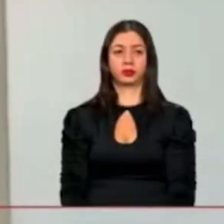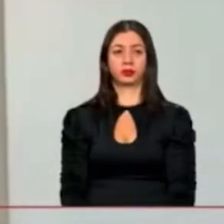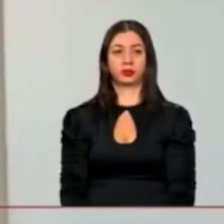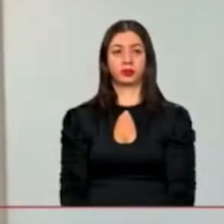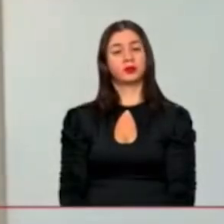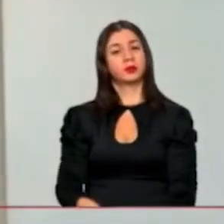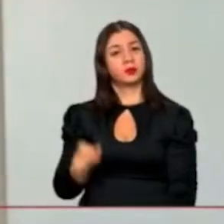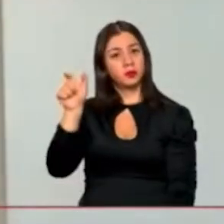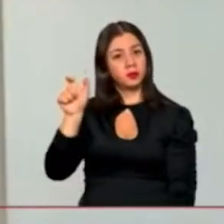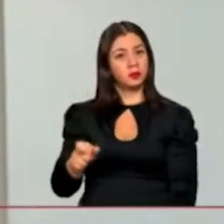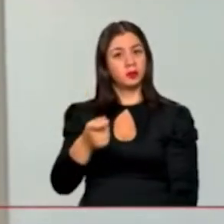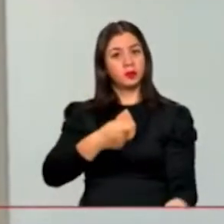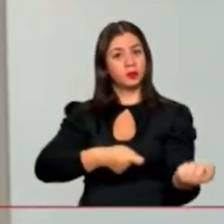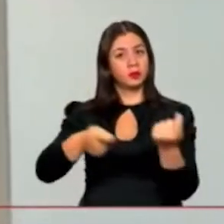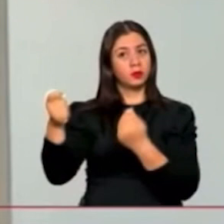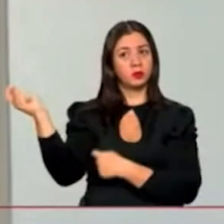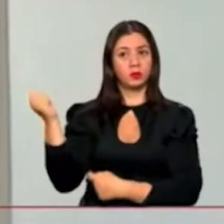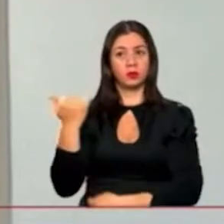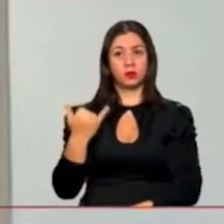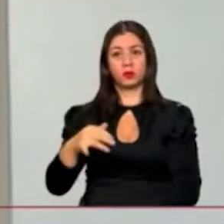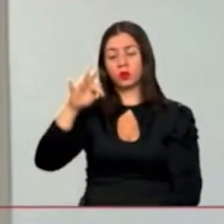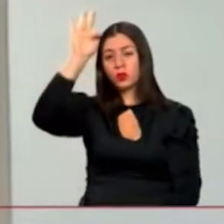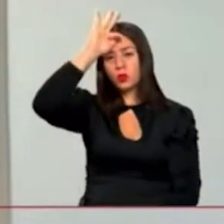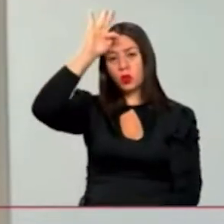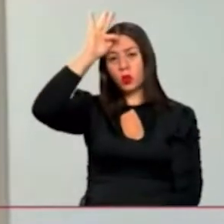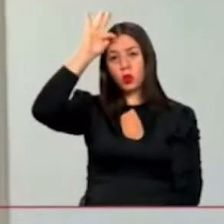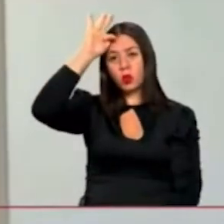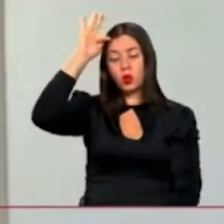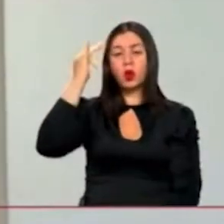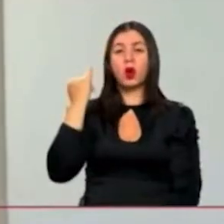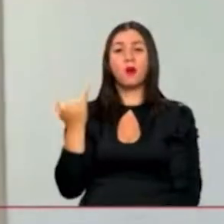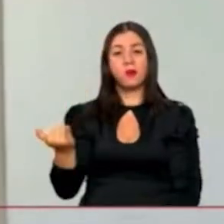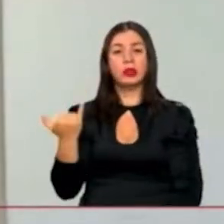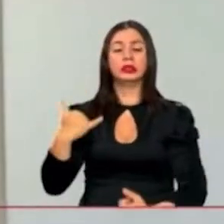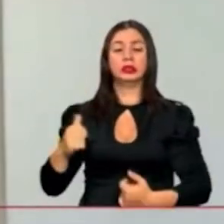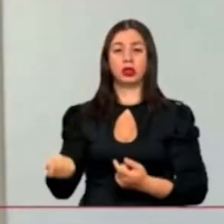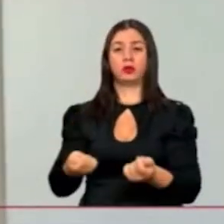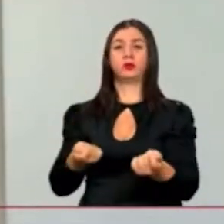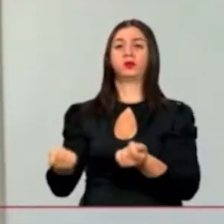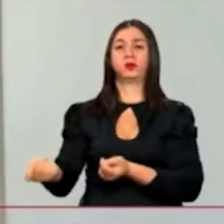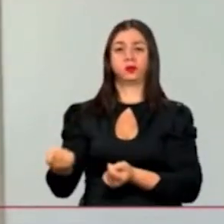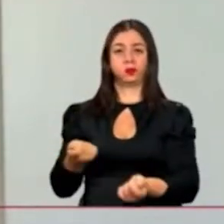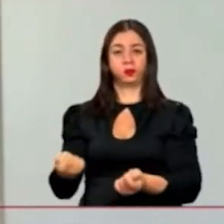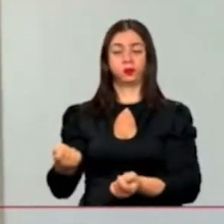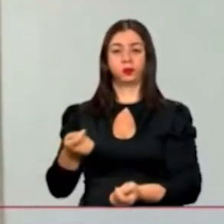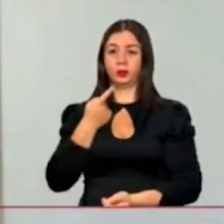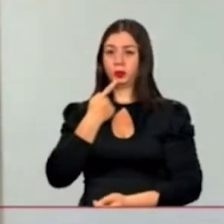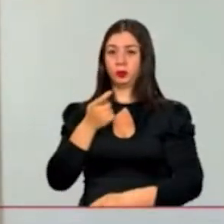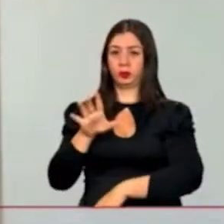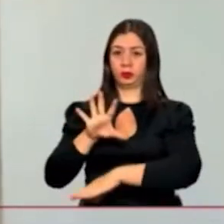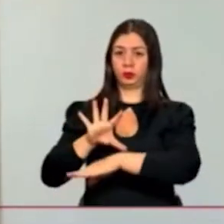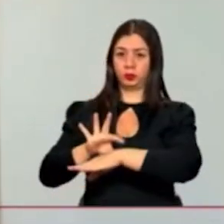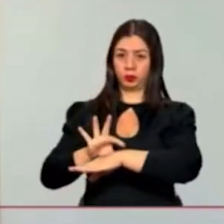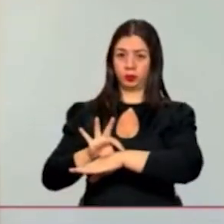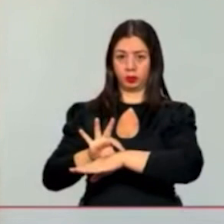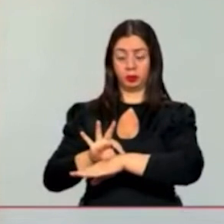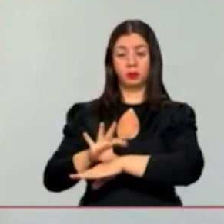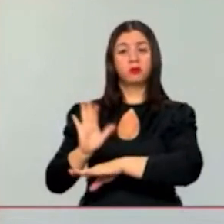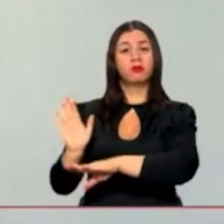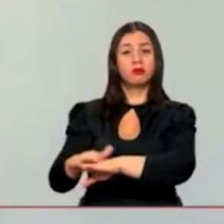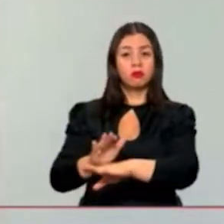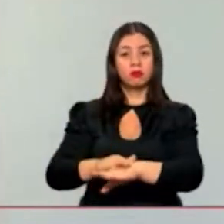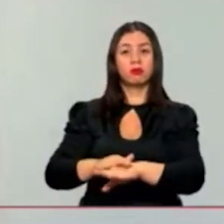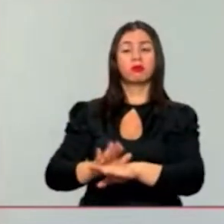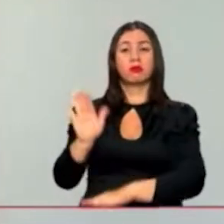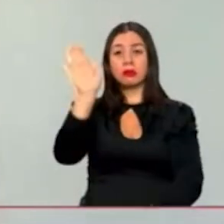Estas personas fueron remitidas a un centro asistencial donde se encuentran estables de acuerdo al parte médico. Es de anotar que en esta